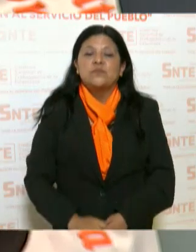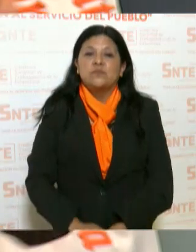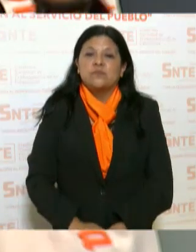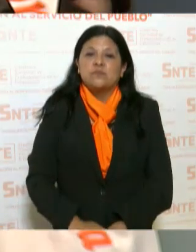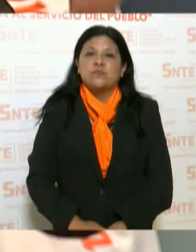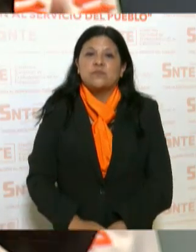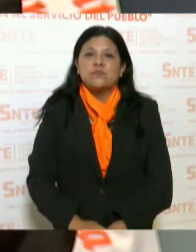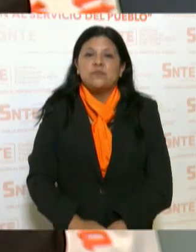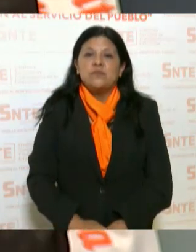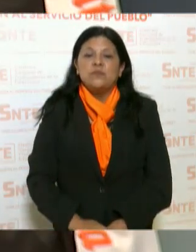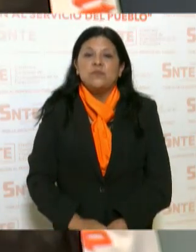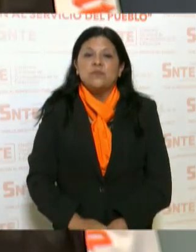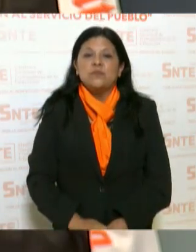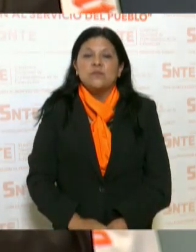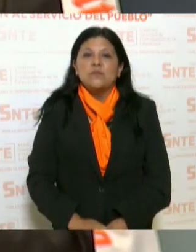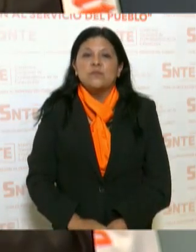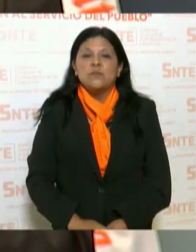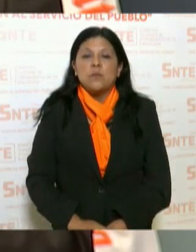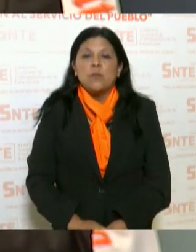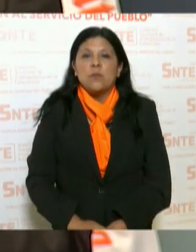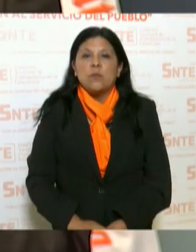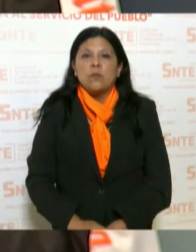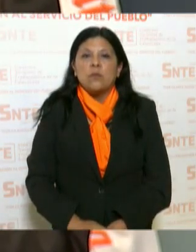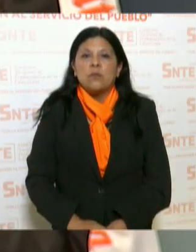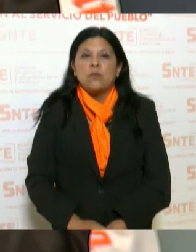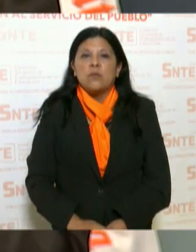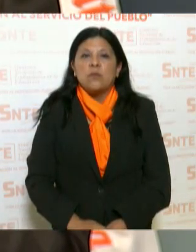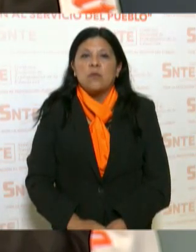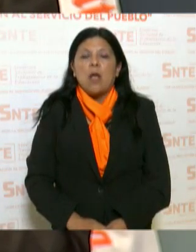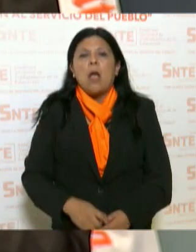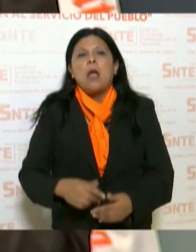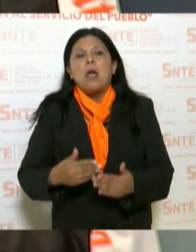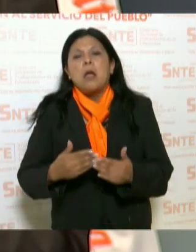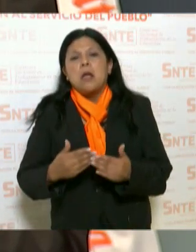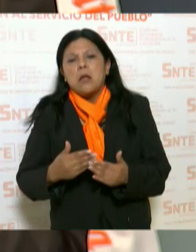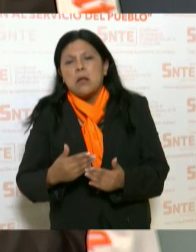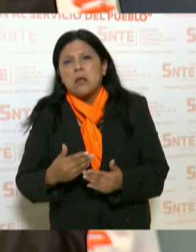En ese entonces fue